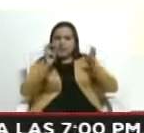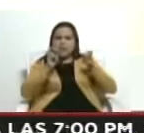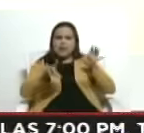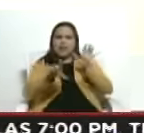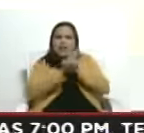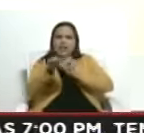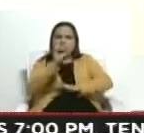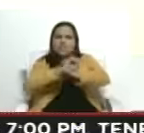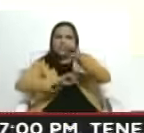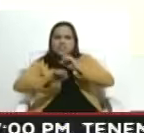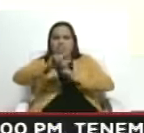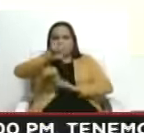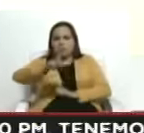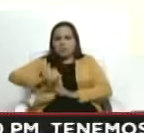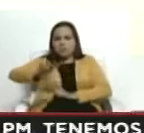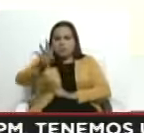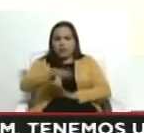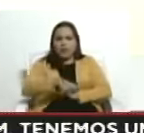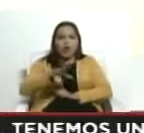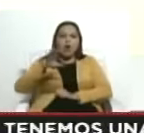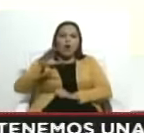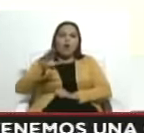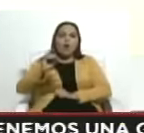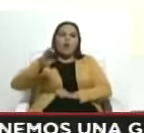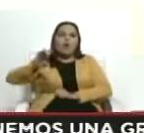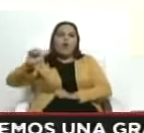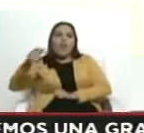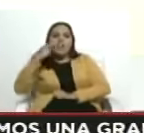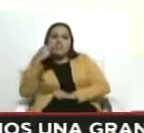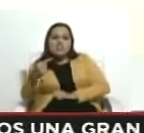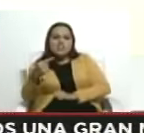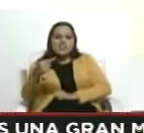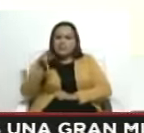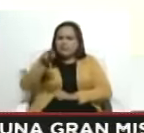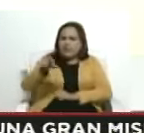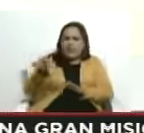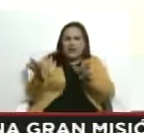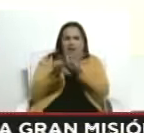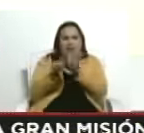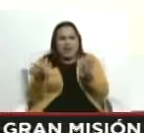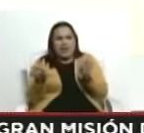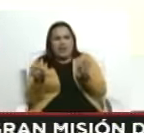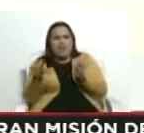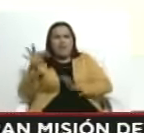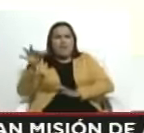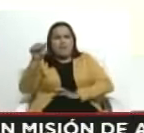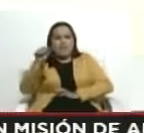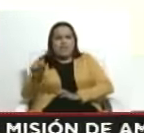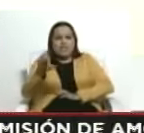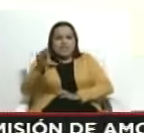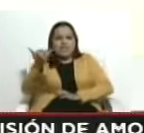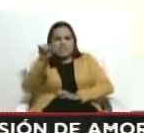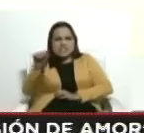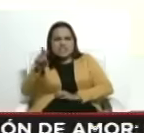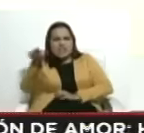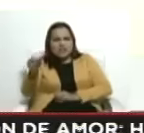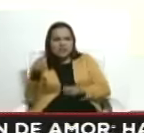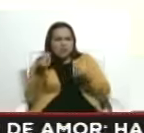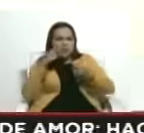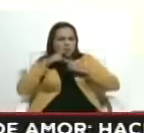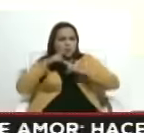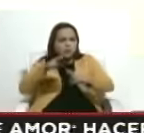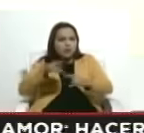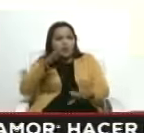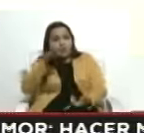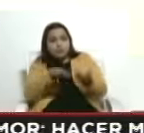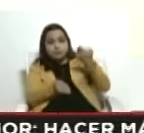la defensa de la Guayana Esequiba, la OEA calificó como fascista esta ley. ¿Cómo responde ante esto? Y por último, me gustaría